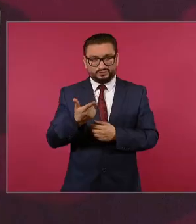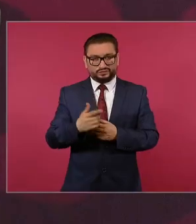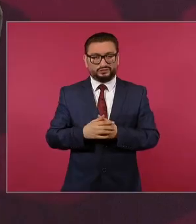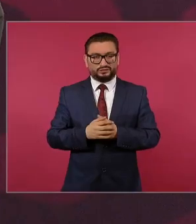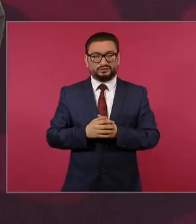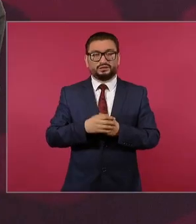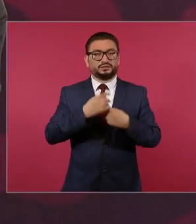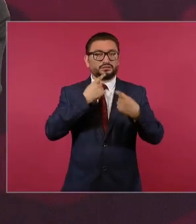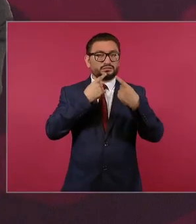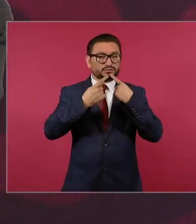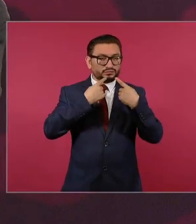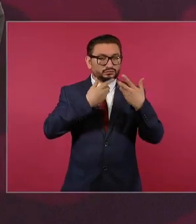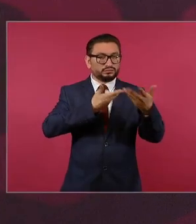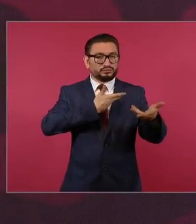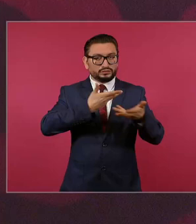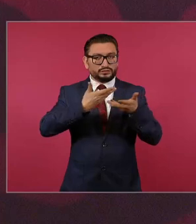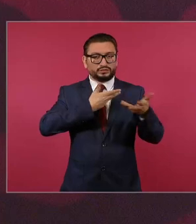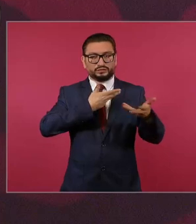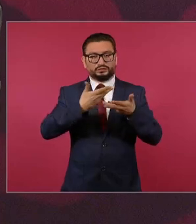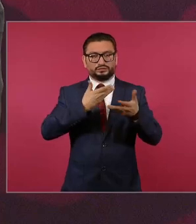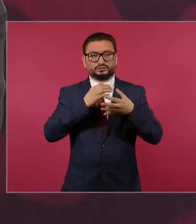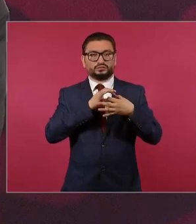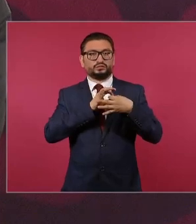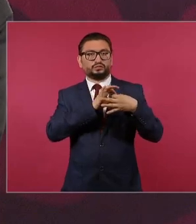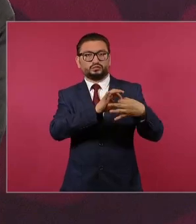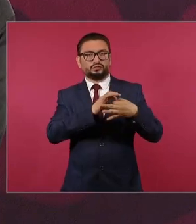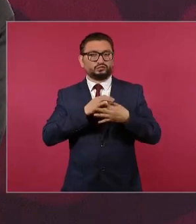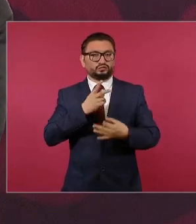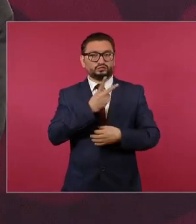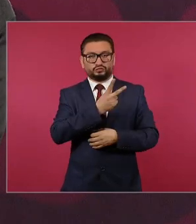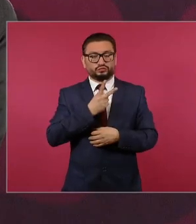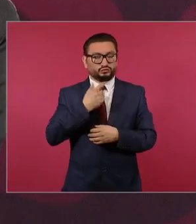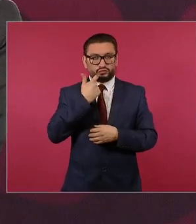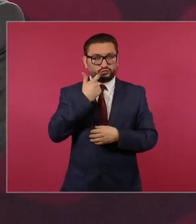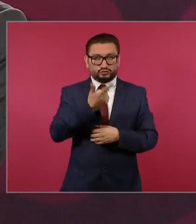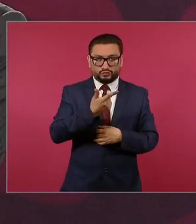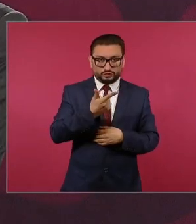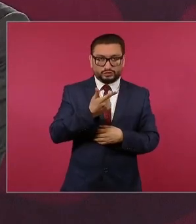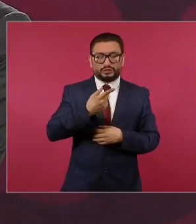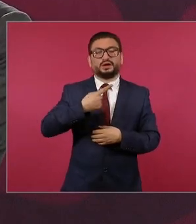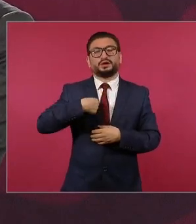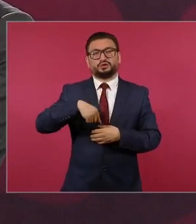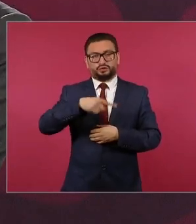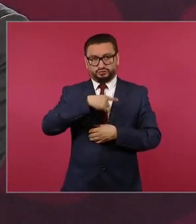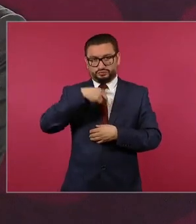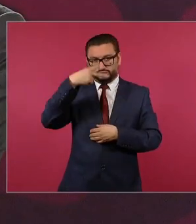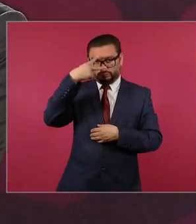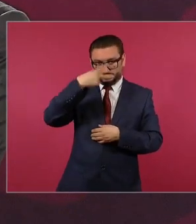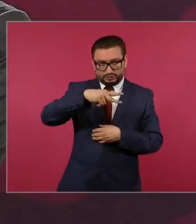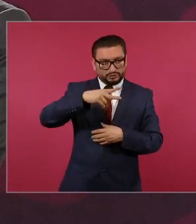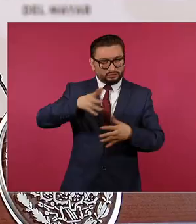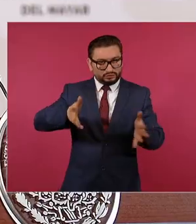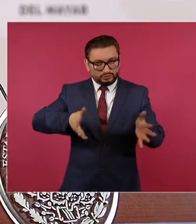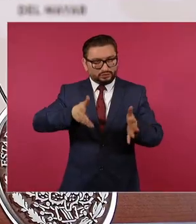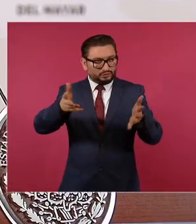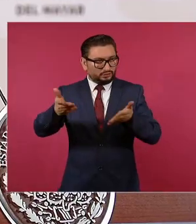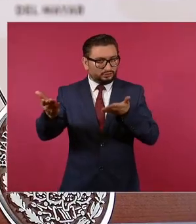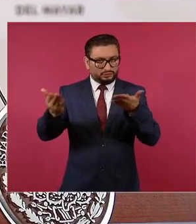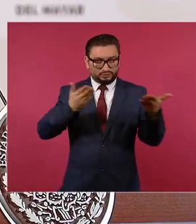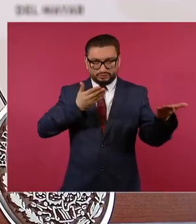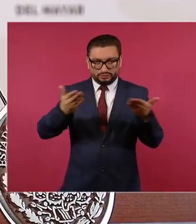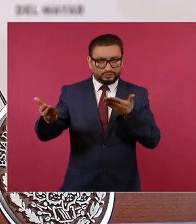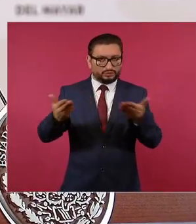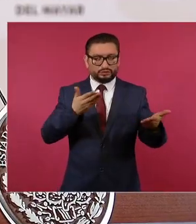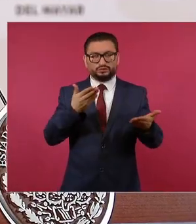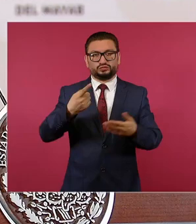el diálogo, la relación bilateral, entonces nosotros intervenimos, estamos convenciendo a las partes.